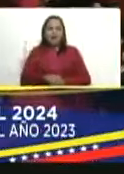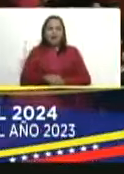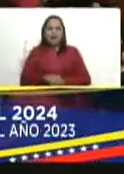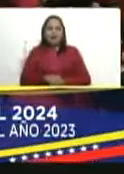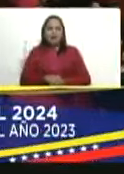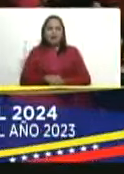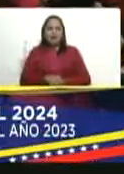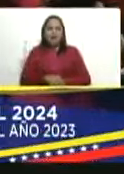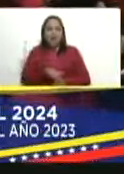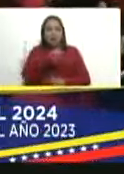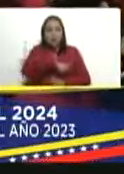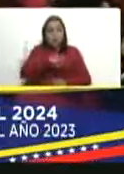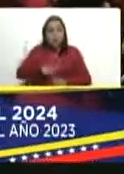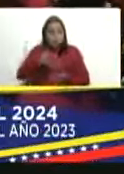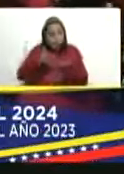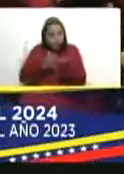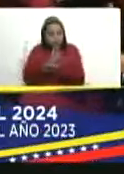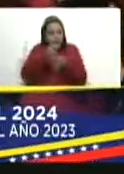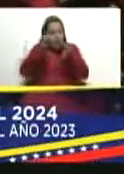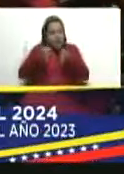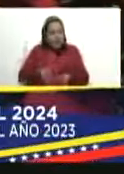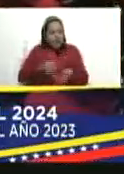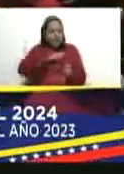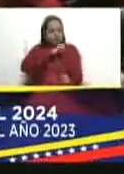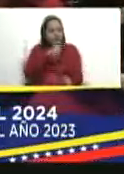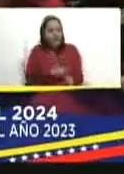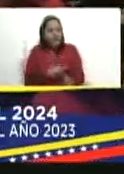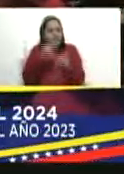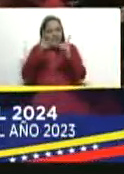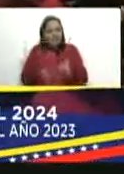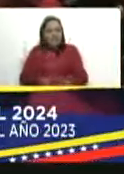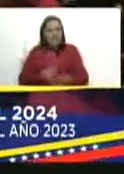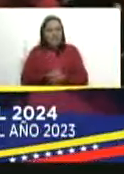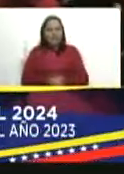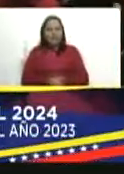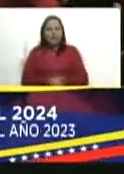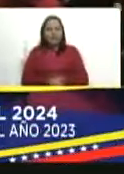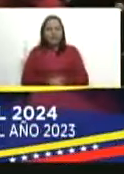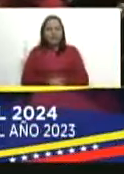Gente firme, leal, valiente, decidida,